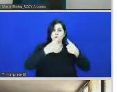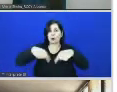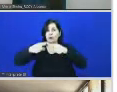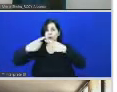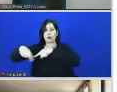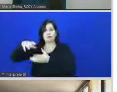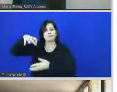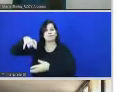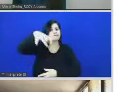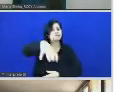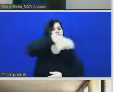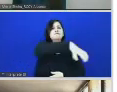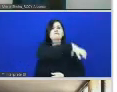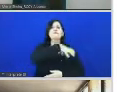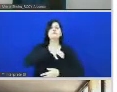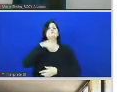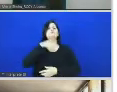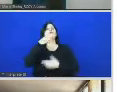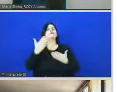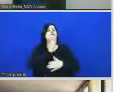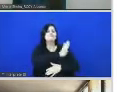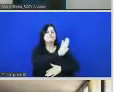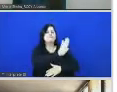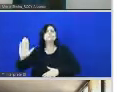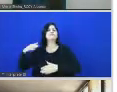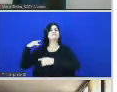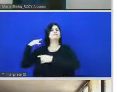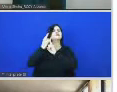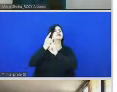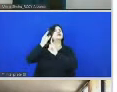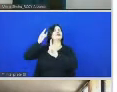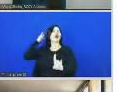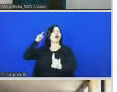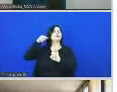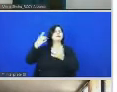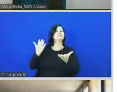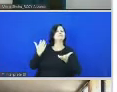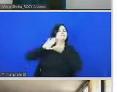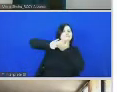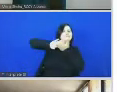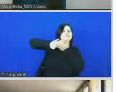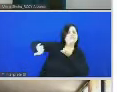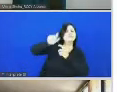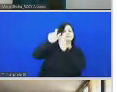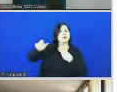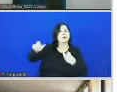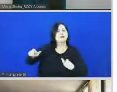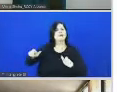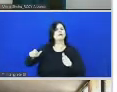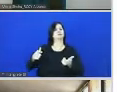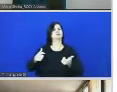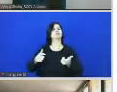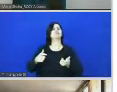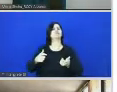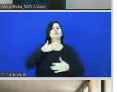excluidos. Grupos tales como las personas con discapacidad, como a las mujeres negras, como a las